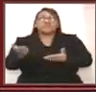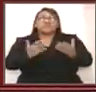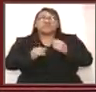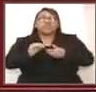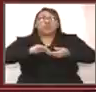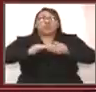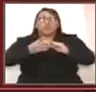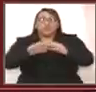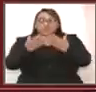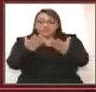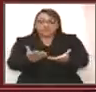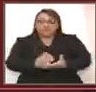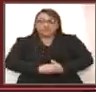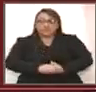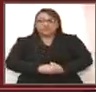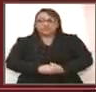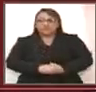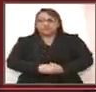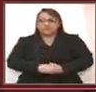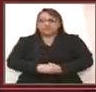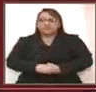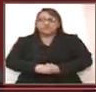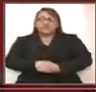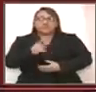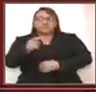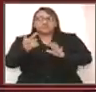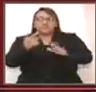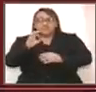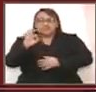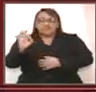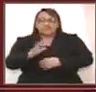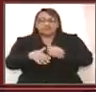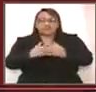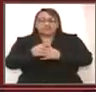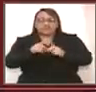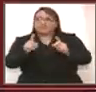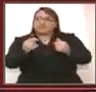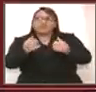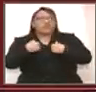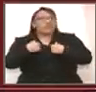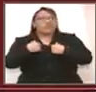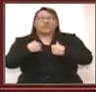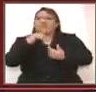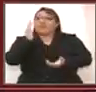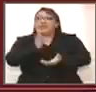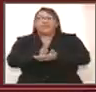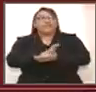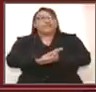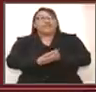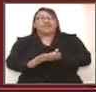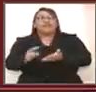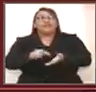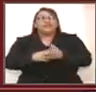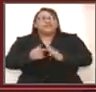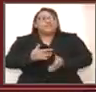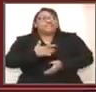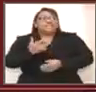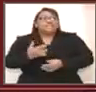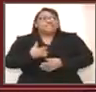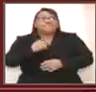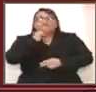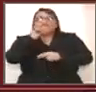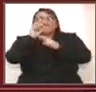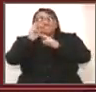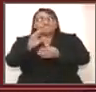a la comunidad. De estos, el 70% de ellos no cumple con dicha sanción, generándose una sensación de